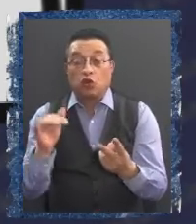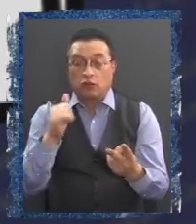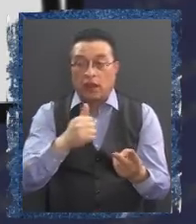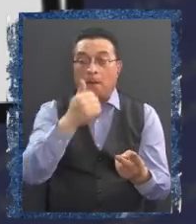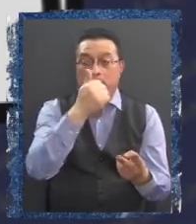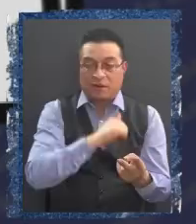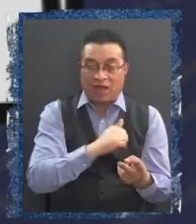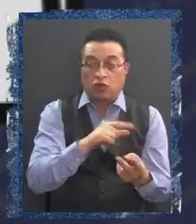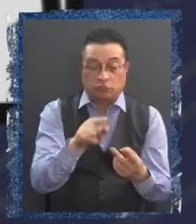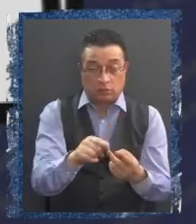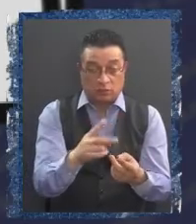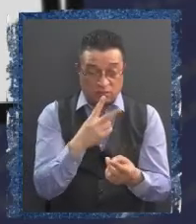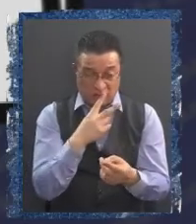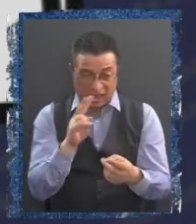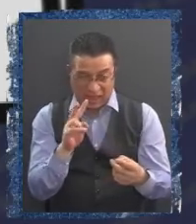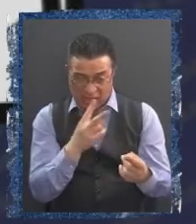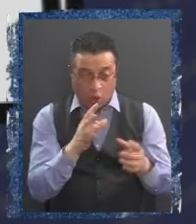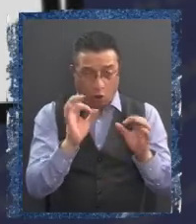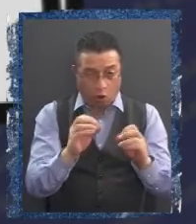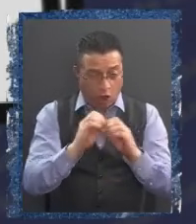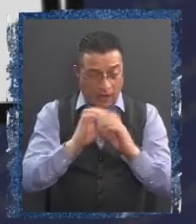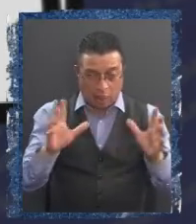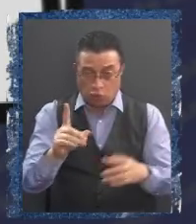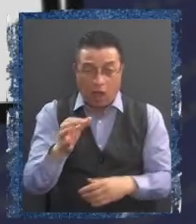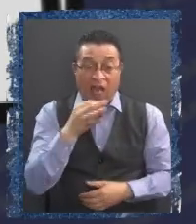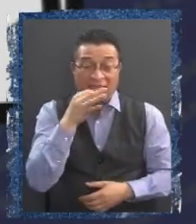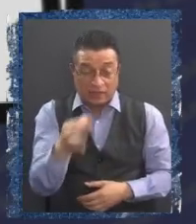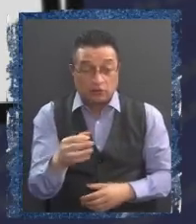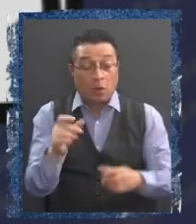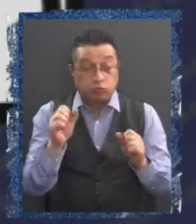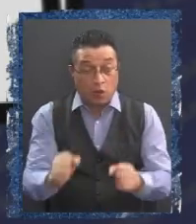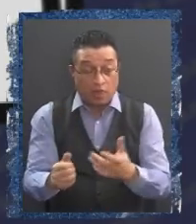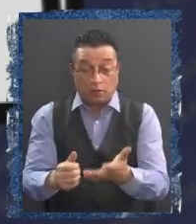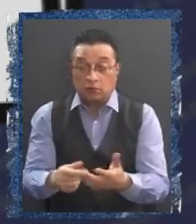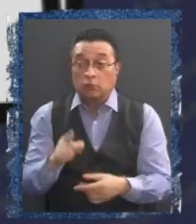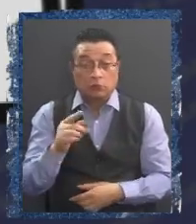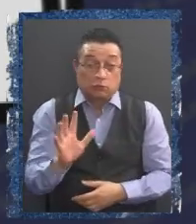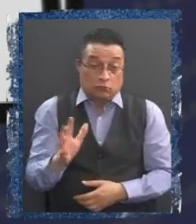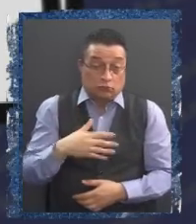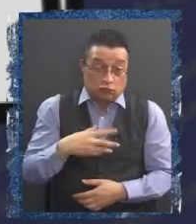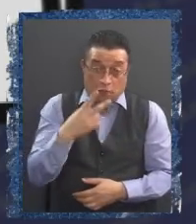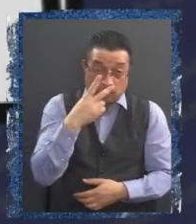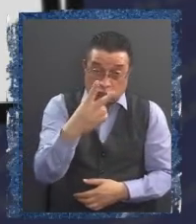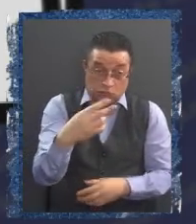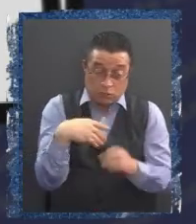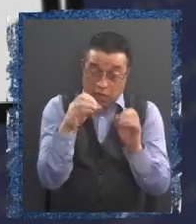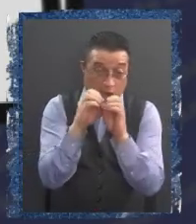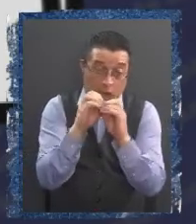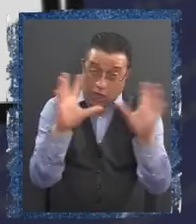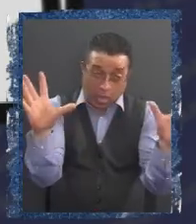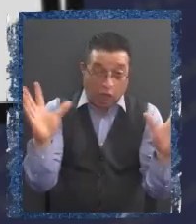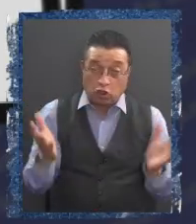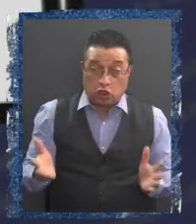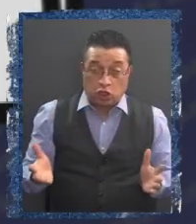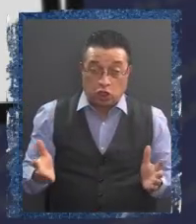¿Ese es ambiguo o no es ambiguo? ¿O dice que los privados pueden...? Mónica, para mí eso es clarísimo. Ya. La Constitución